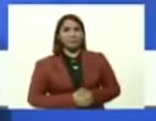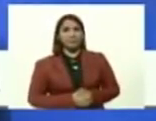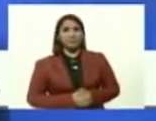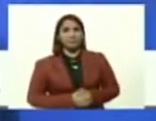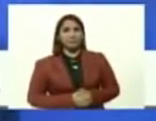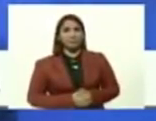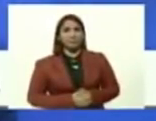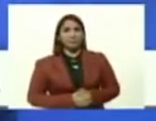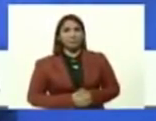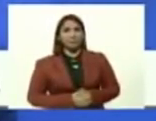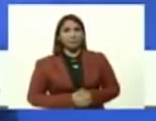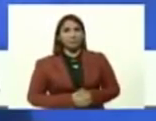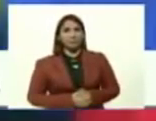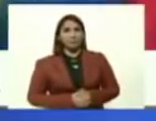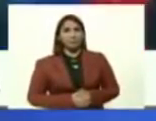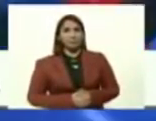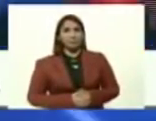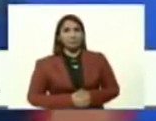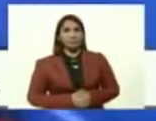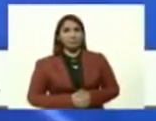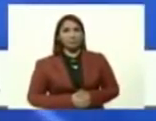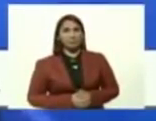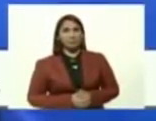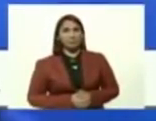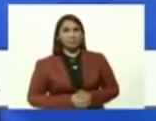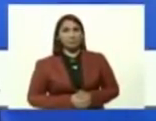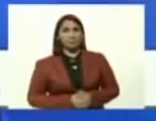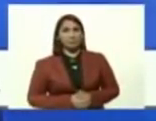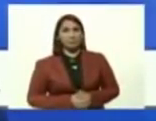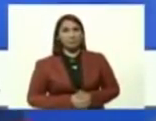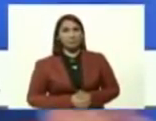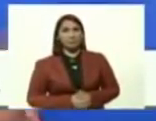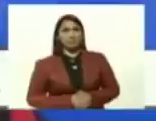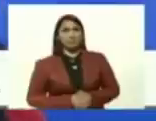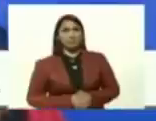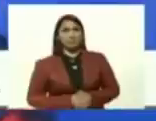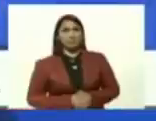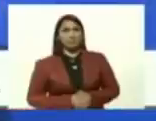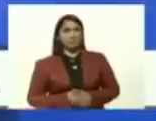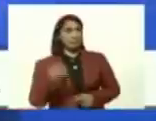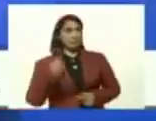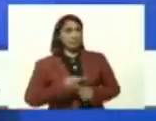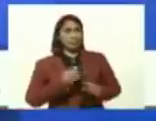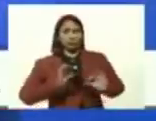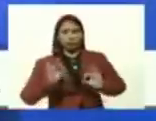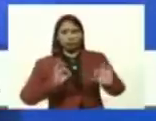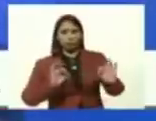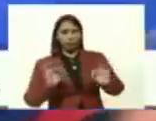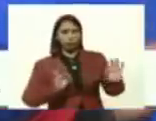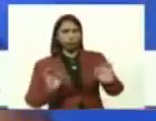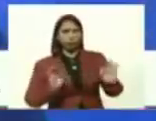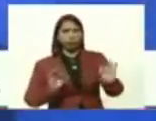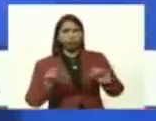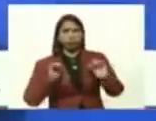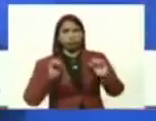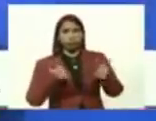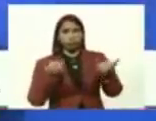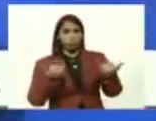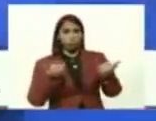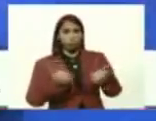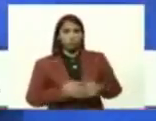y debemos ponernos a prueba, debemos empezar desde